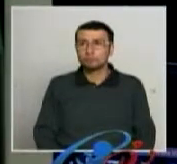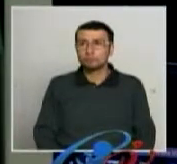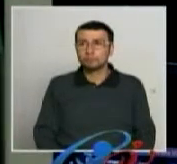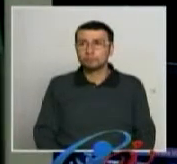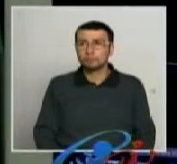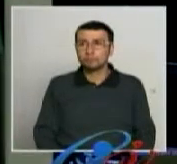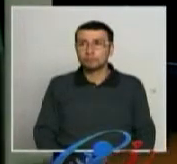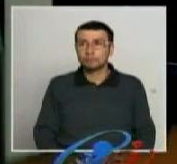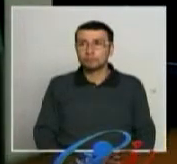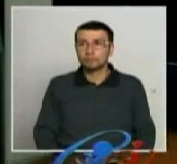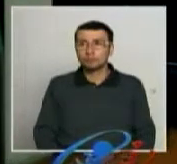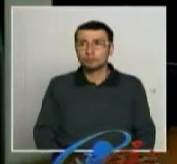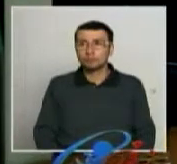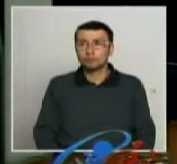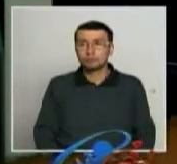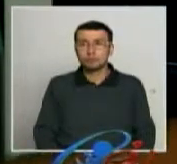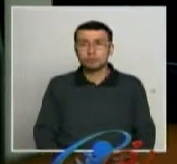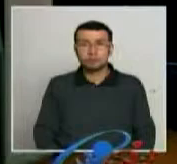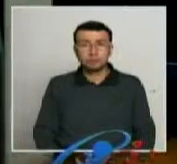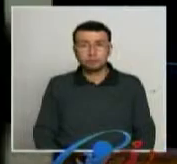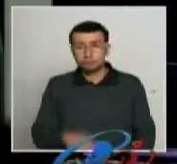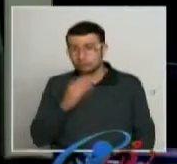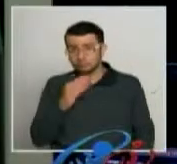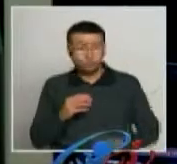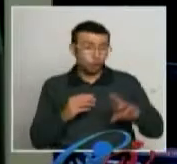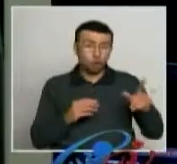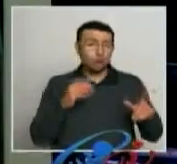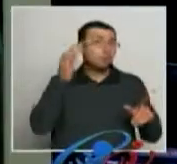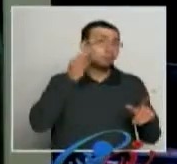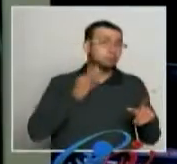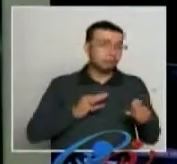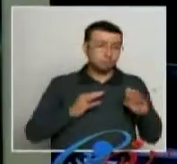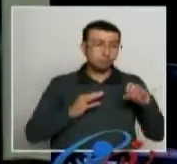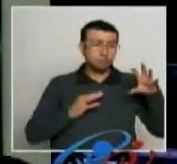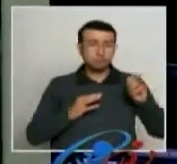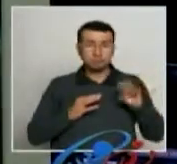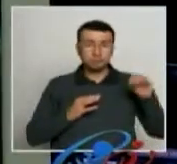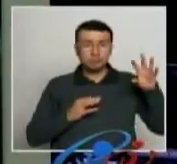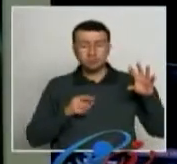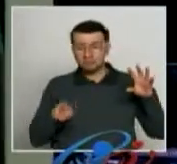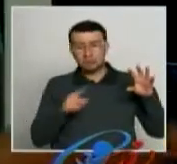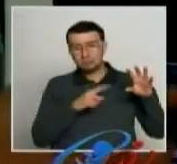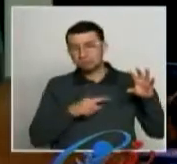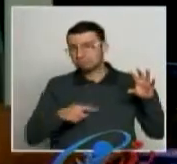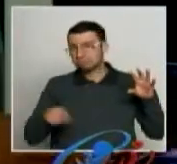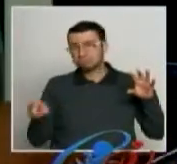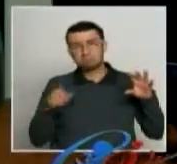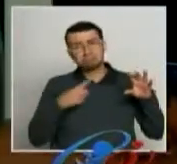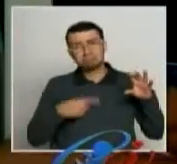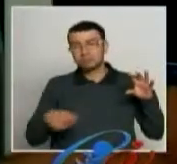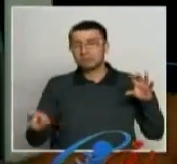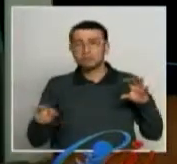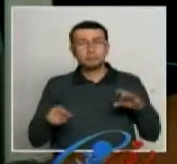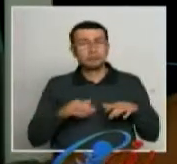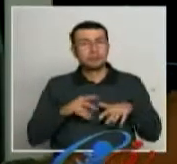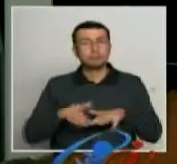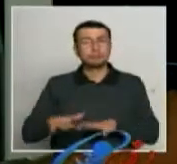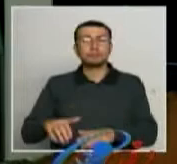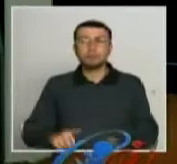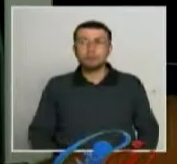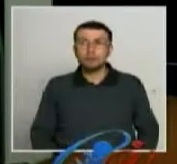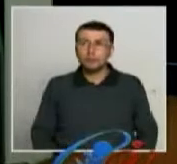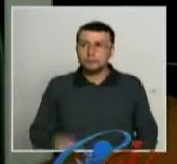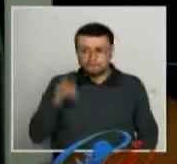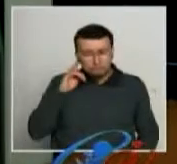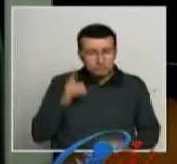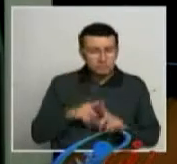Ahí ustedes escuchan los sonidos, la diferencia entre arteria y vena. Como ven, como pueden observar, pues la onda es diferente, es